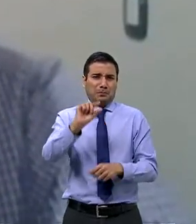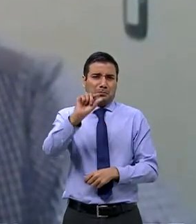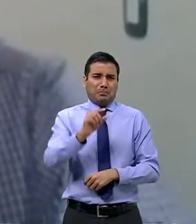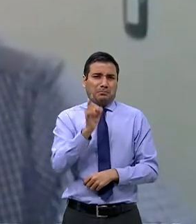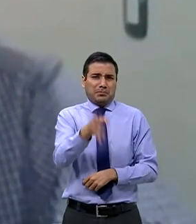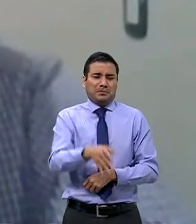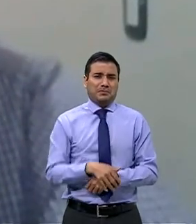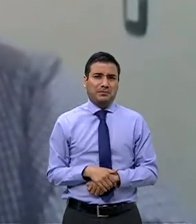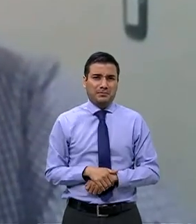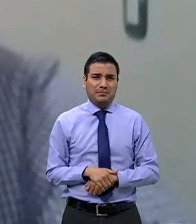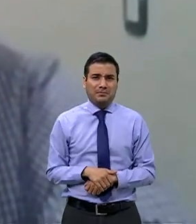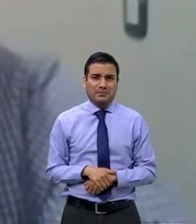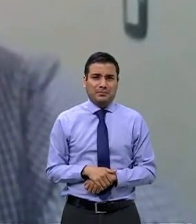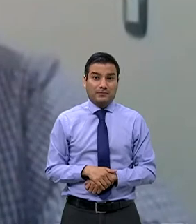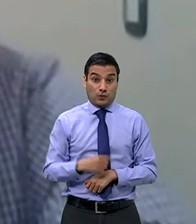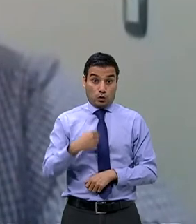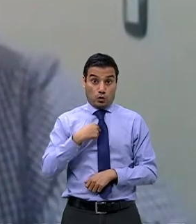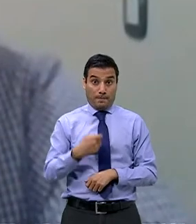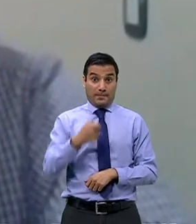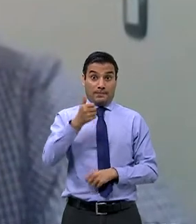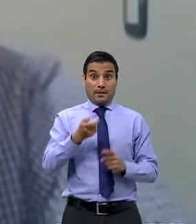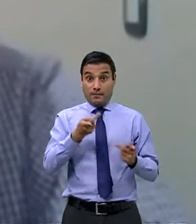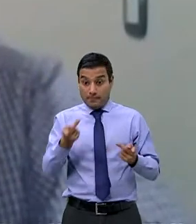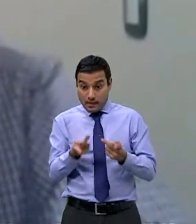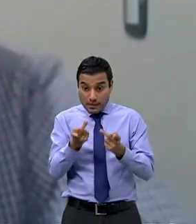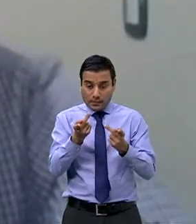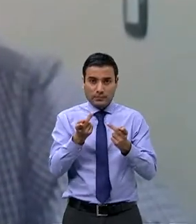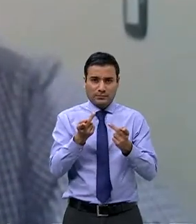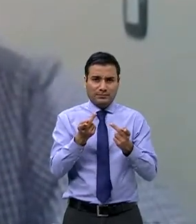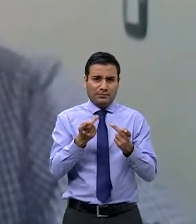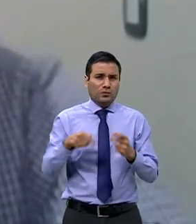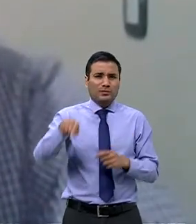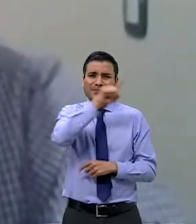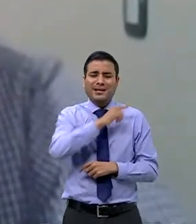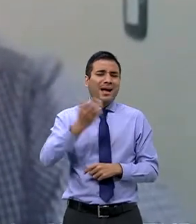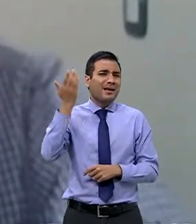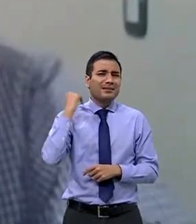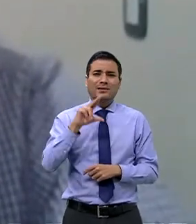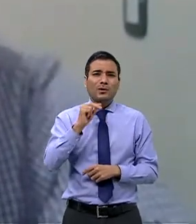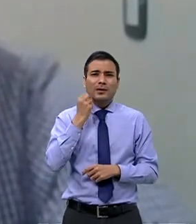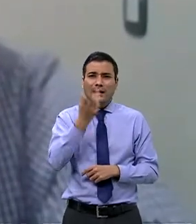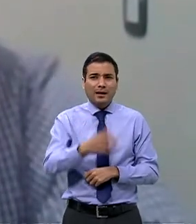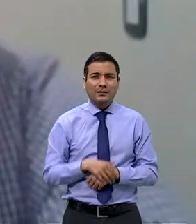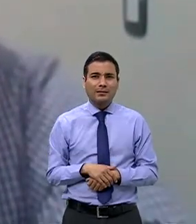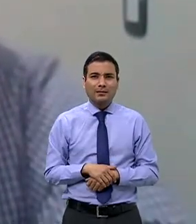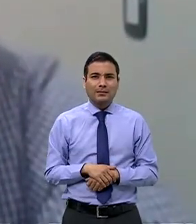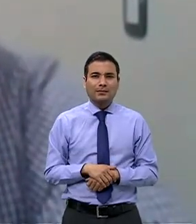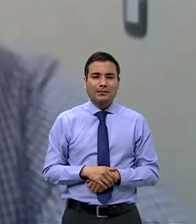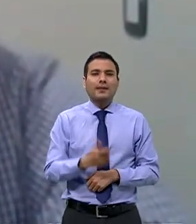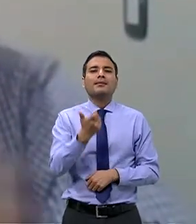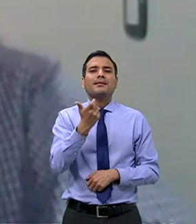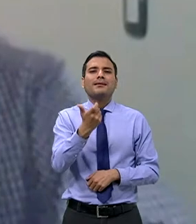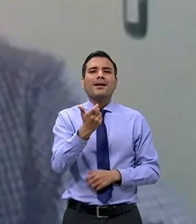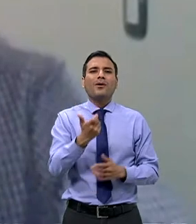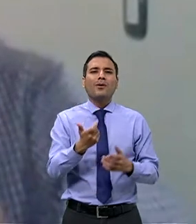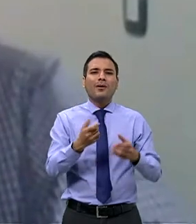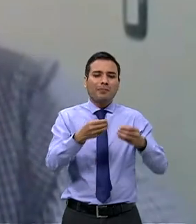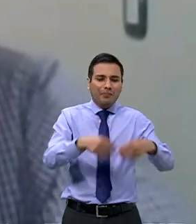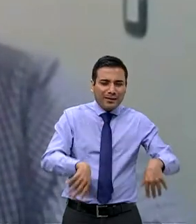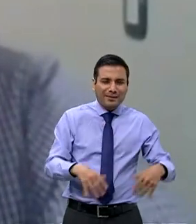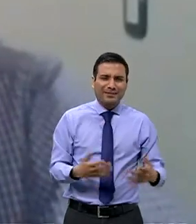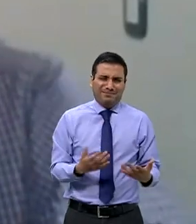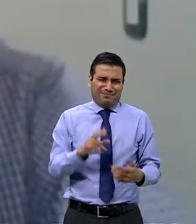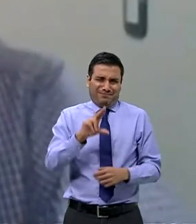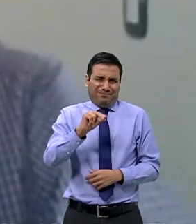inauguramos a los que ustedes nunca quisieron hacer defienden un dinero que se hubiera gastado en pagos burocráticos y